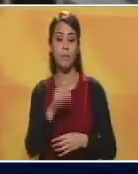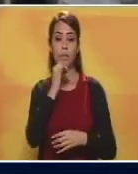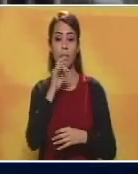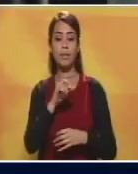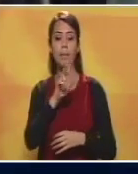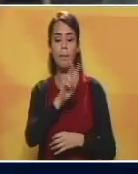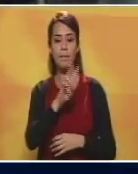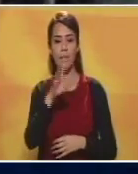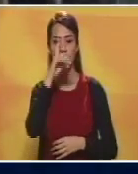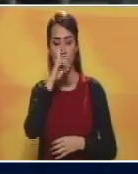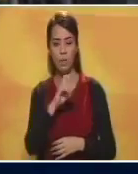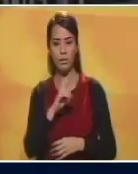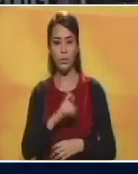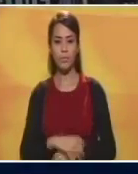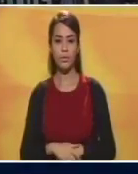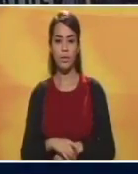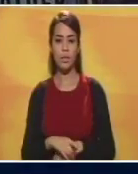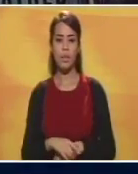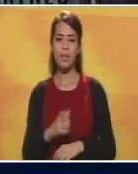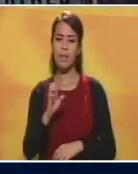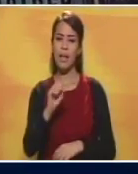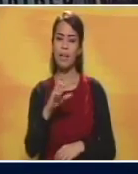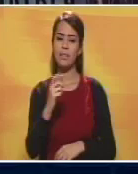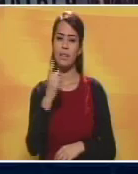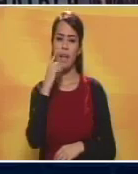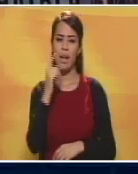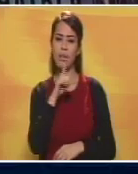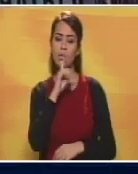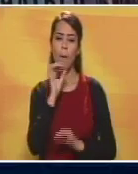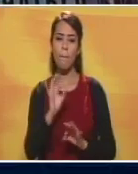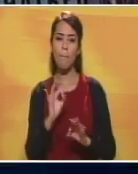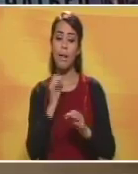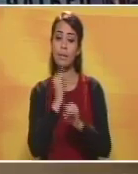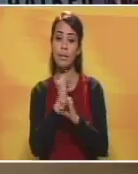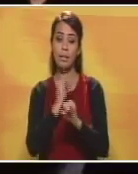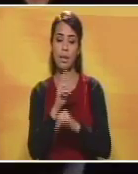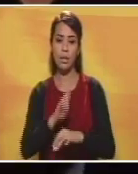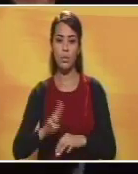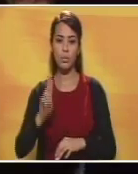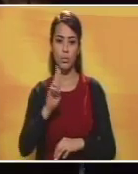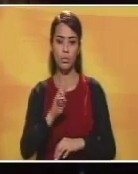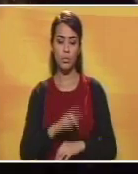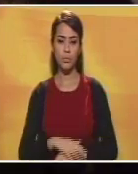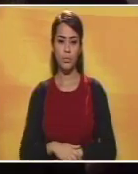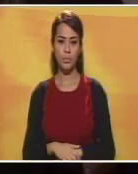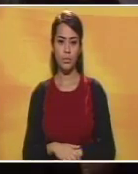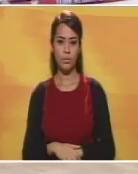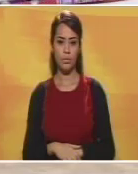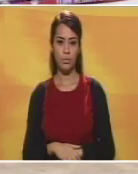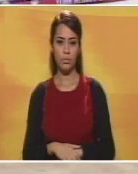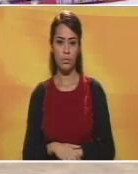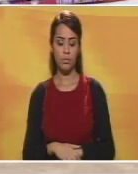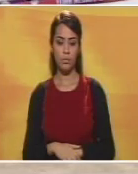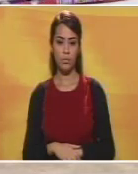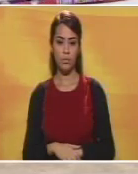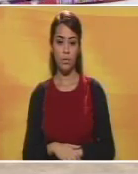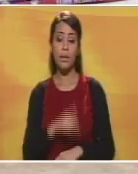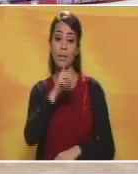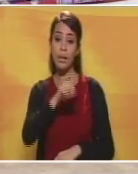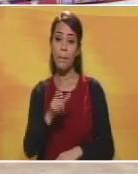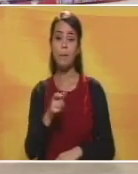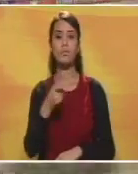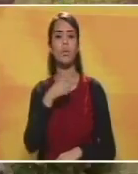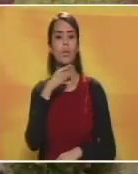hace referencia a incel, un término utilizado en Internet que hace referencia al celibato involuntario. La mayoría de las víctimas